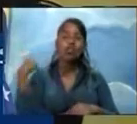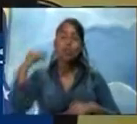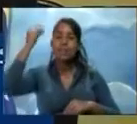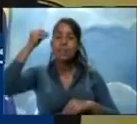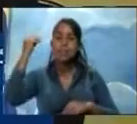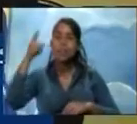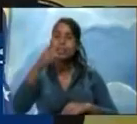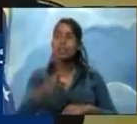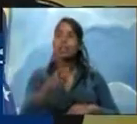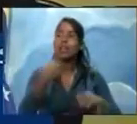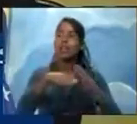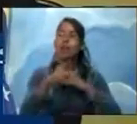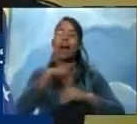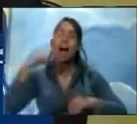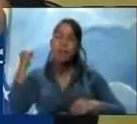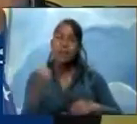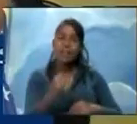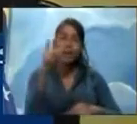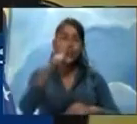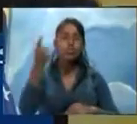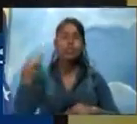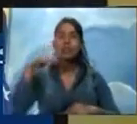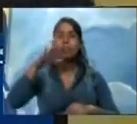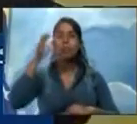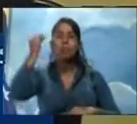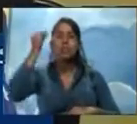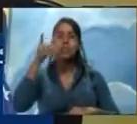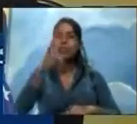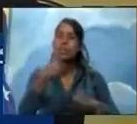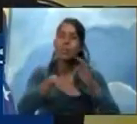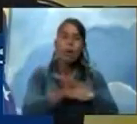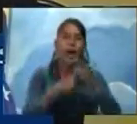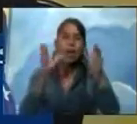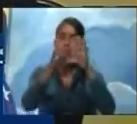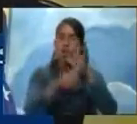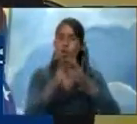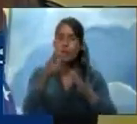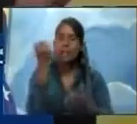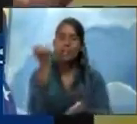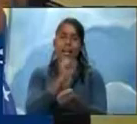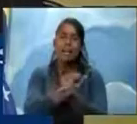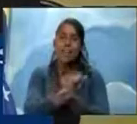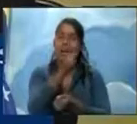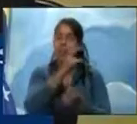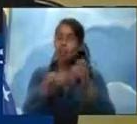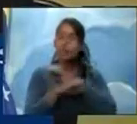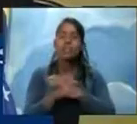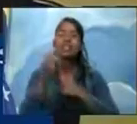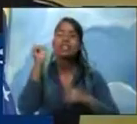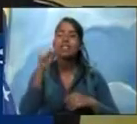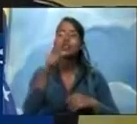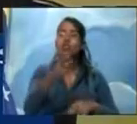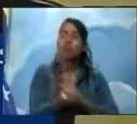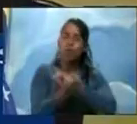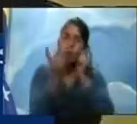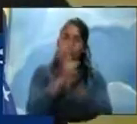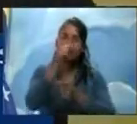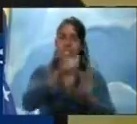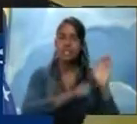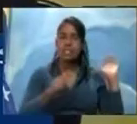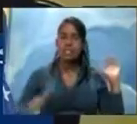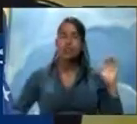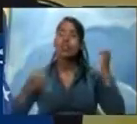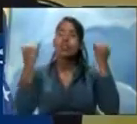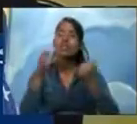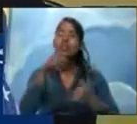estar pensando que lo van a matar, usted no tiene que estar pensando, usted que está ahí en la cárcel, que no va a salir. Si usted se convirtió al Señor, ya